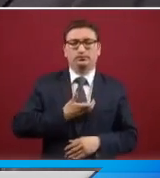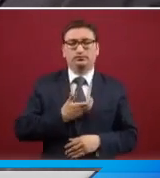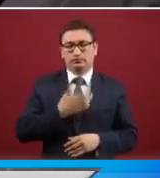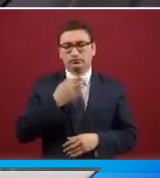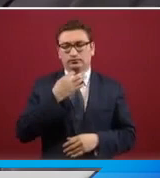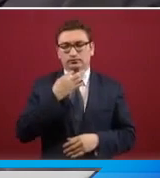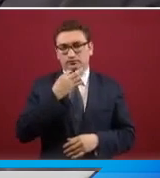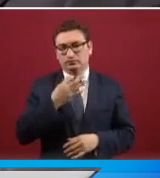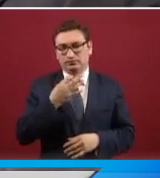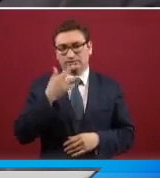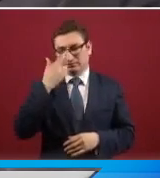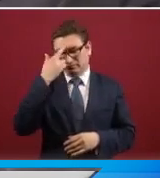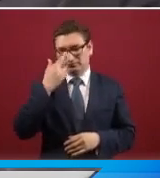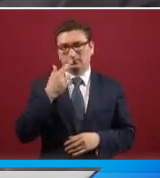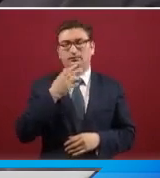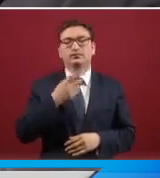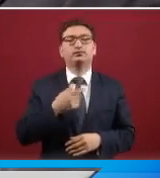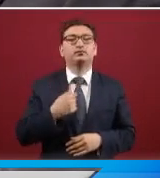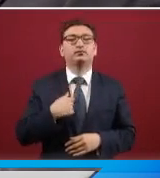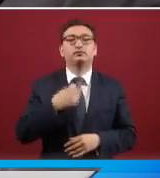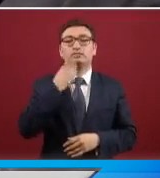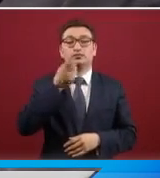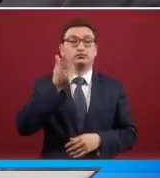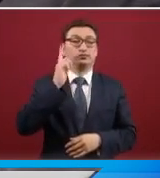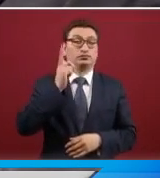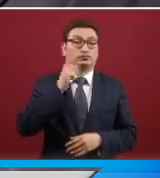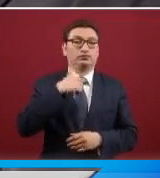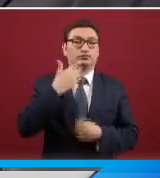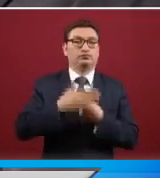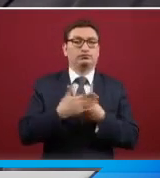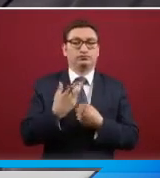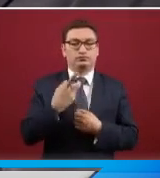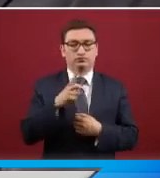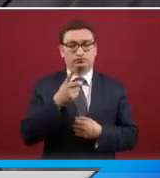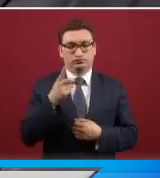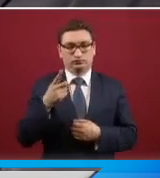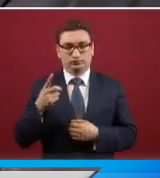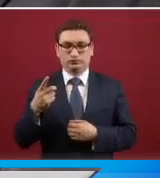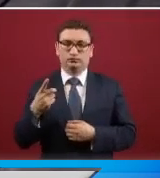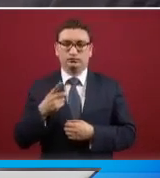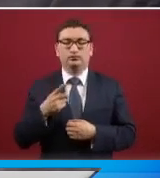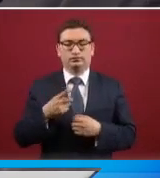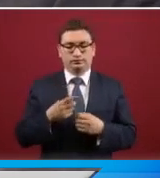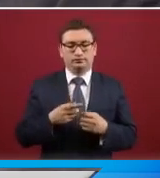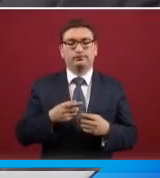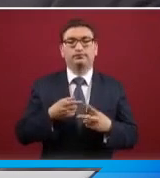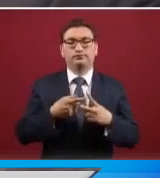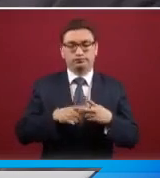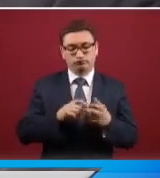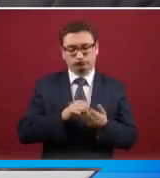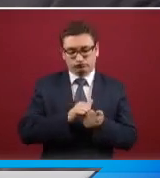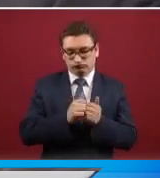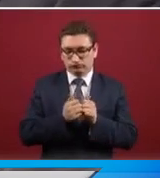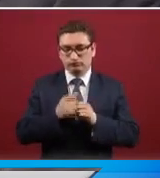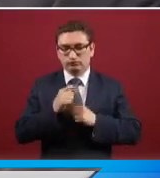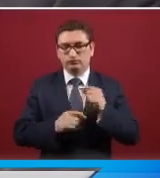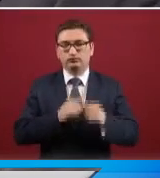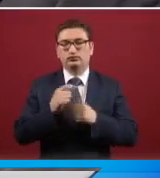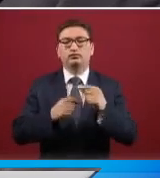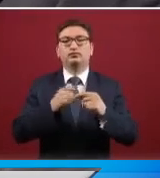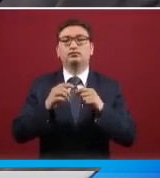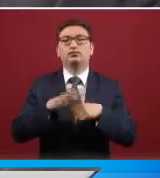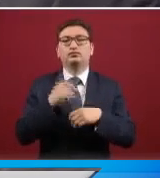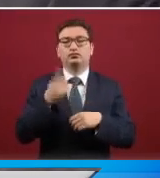no paguen impuestos. Se termina ya con estos beneficios. Todo esto ya se estableció como una realidad con las reformas constitucionales. Lo